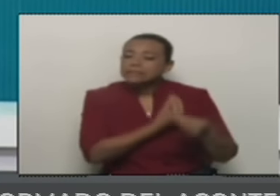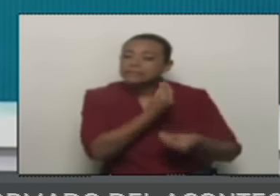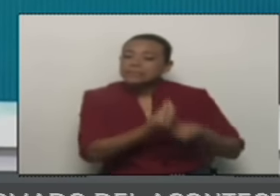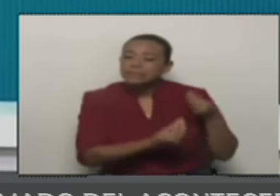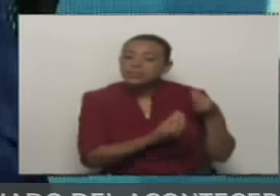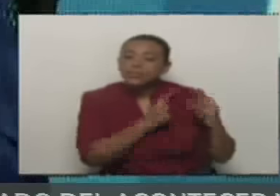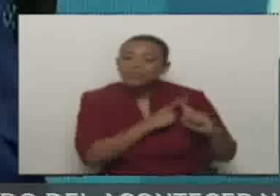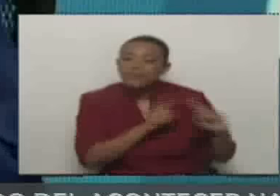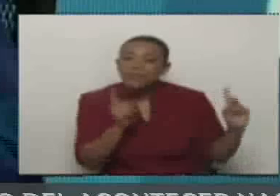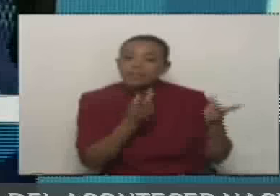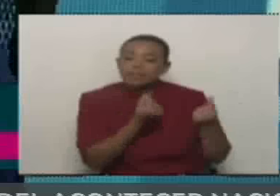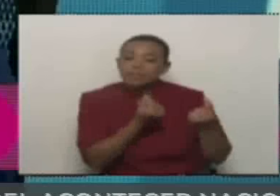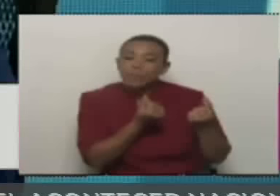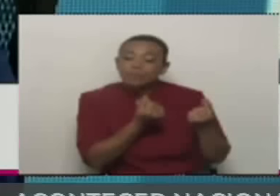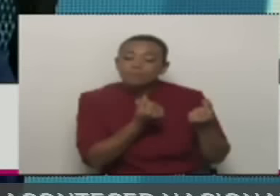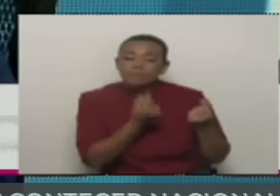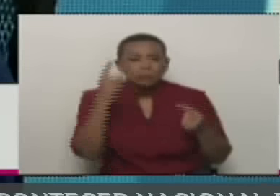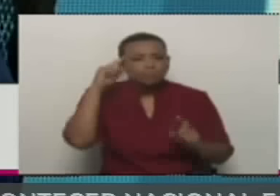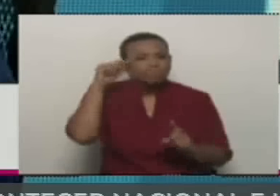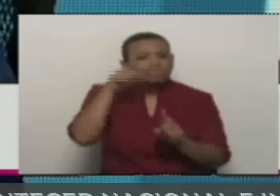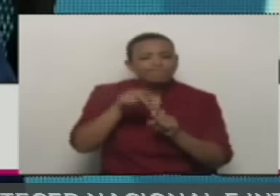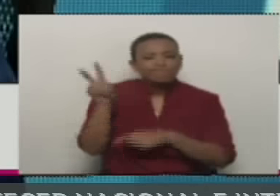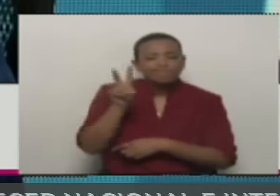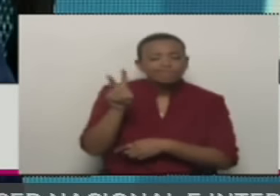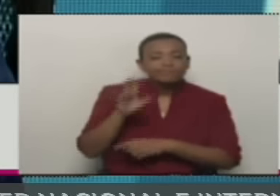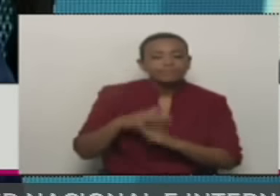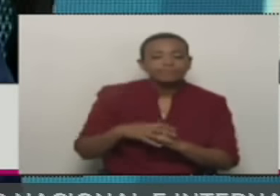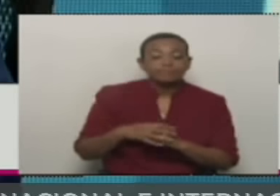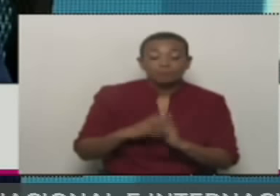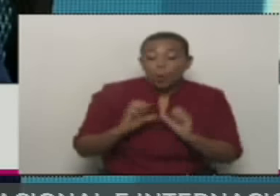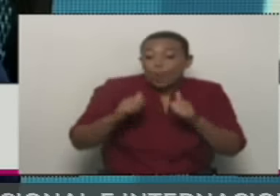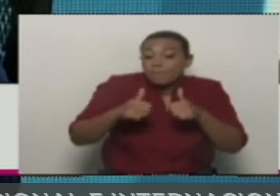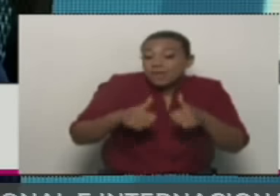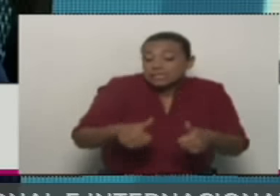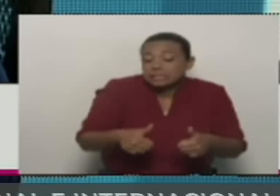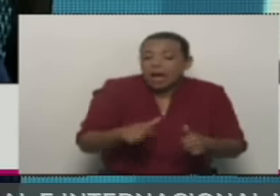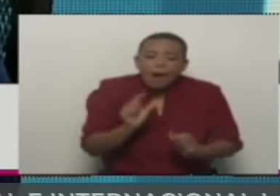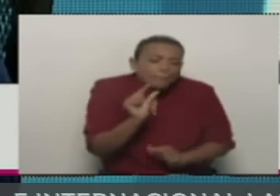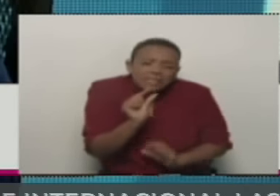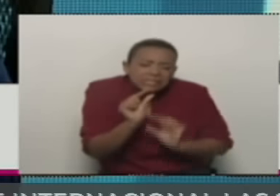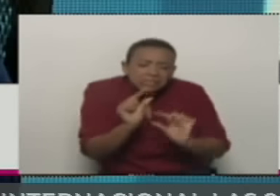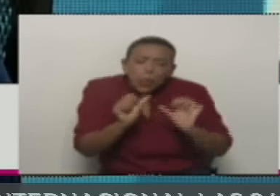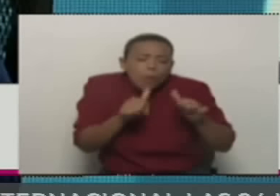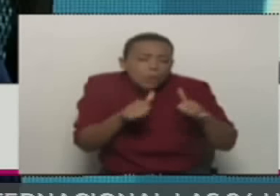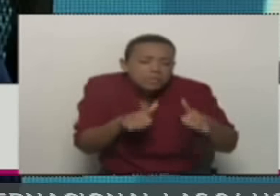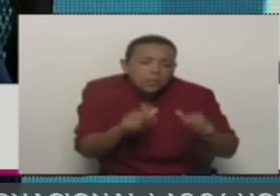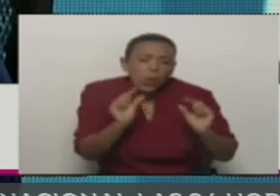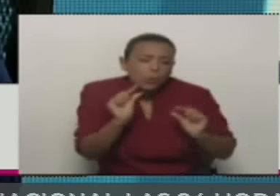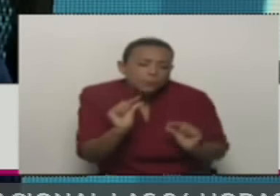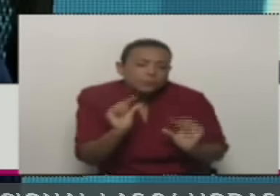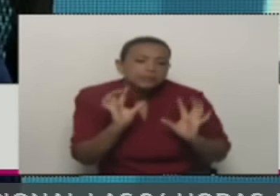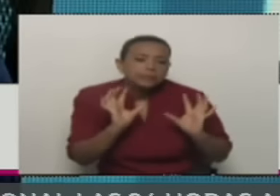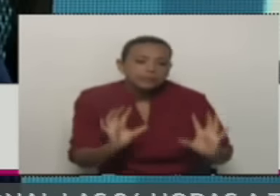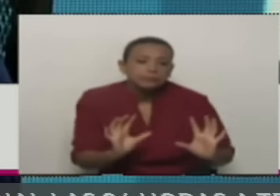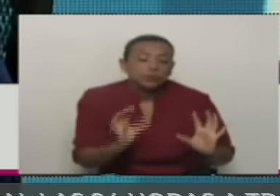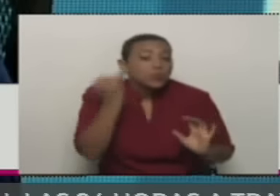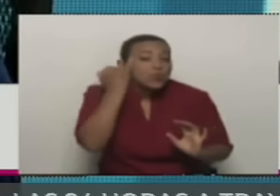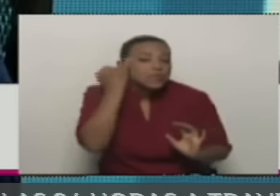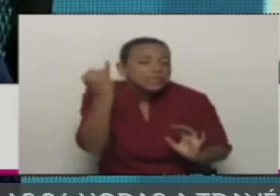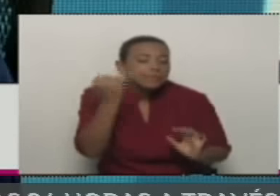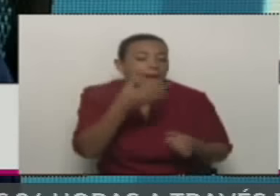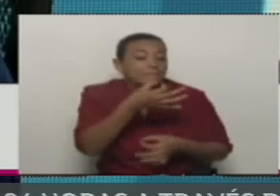superior. Por algo se empieza, dice la gente, ¿verdad? Una idea